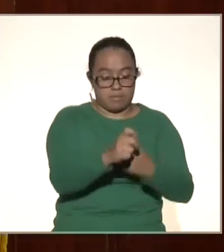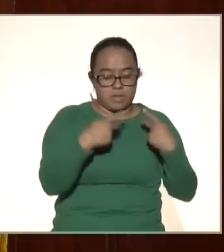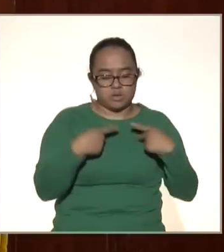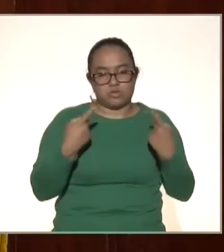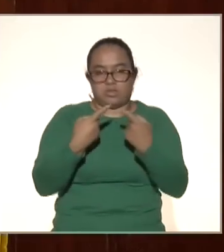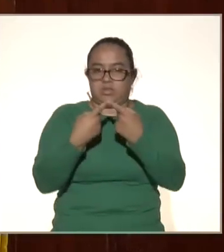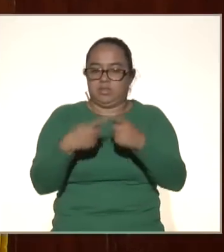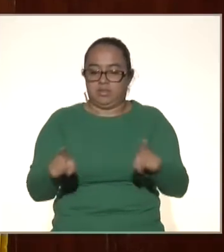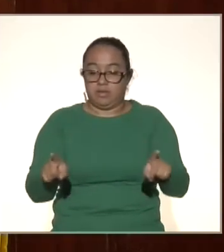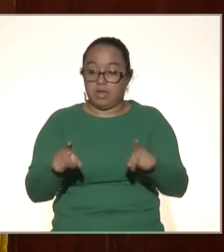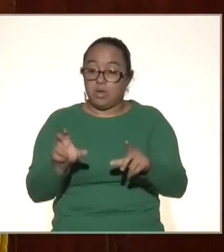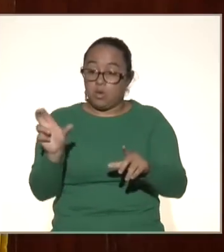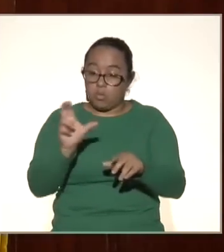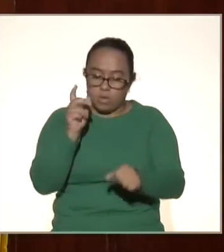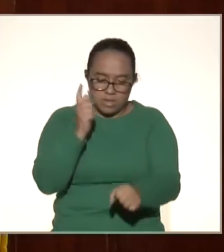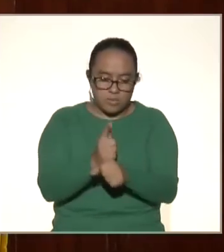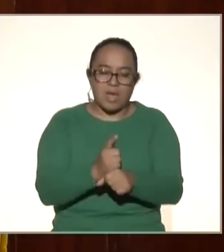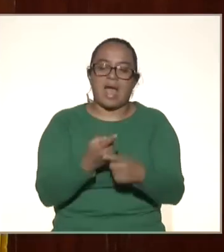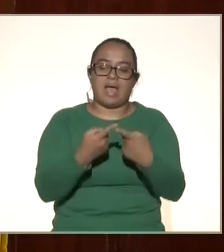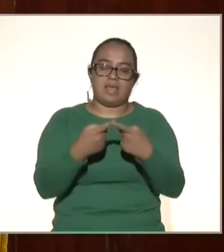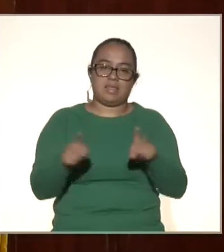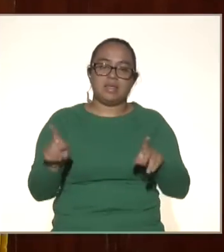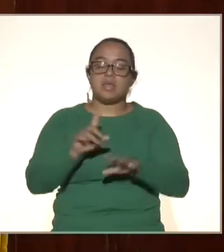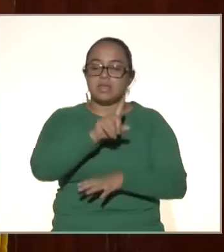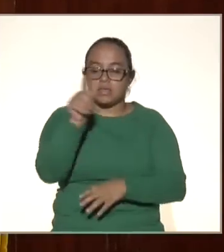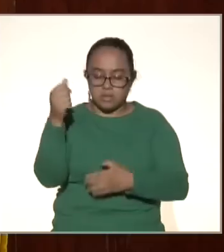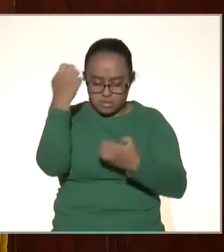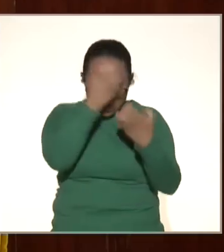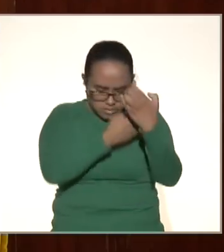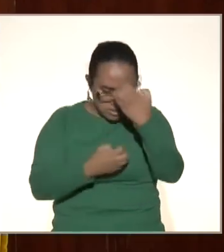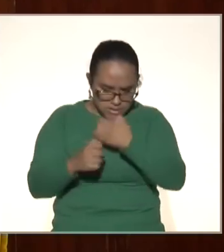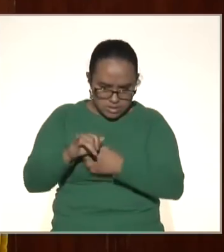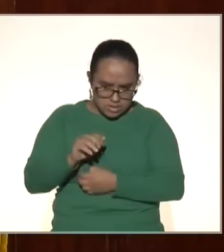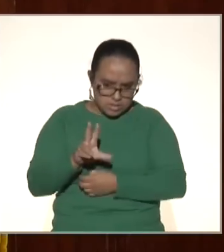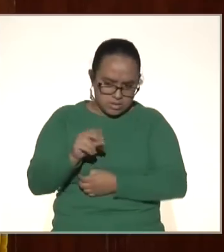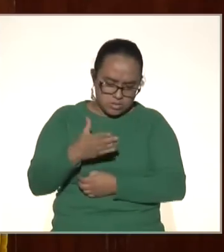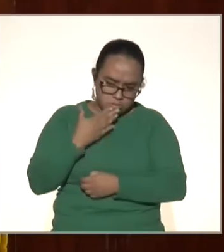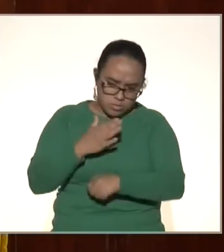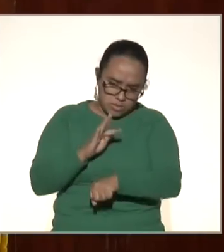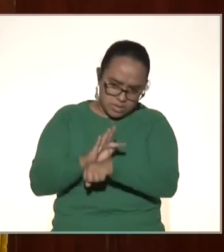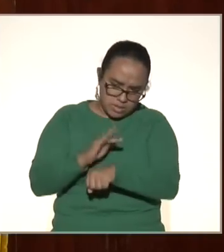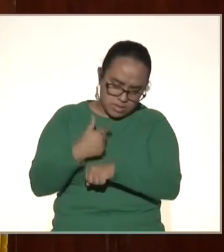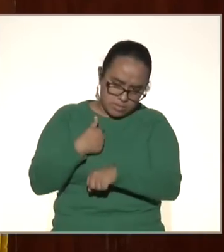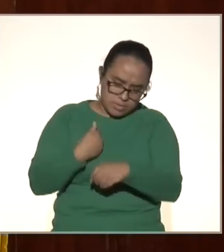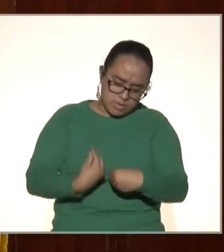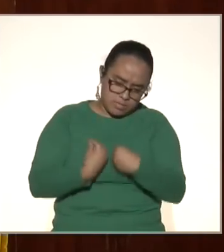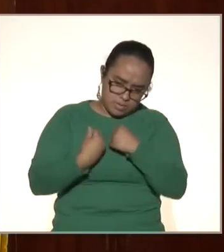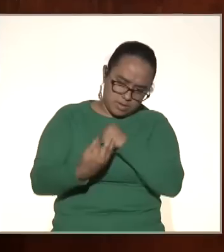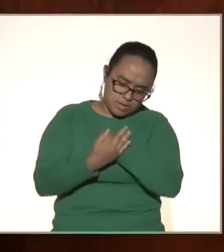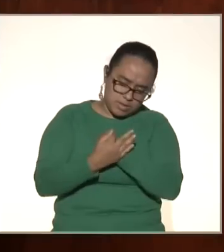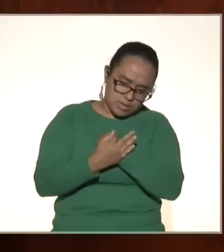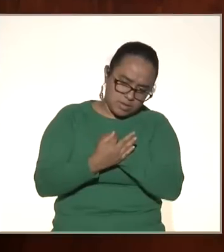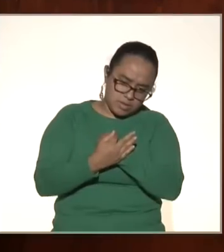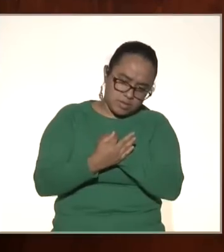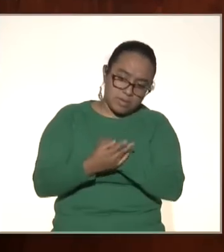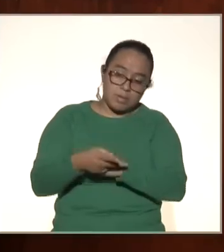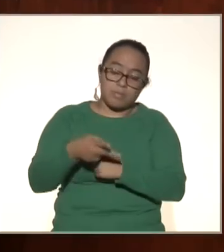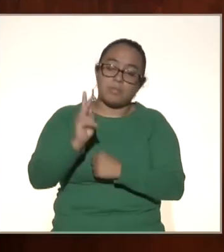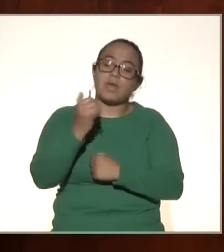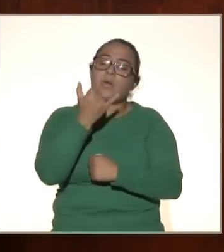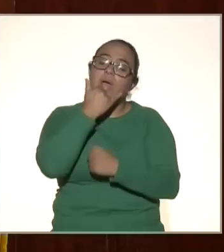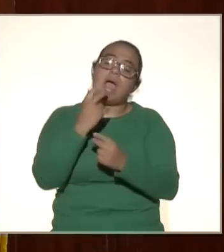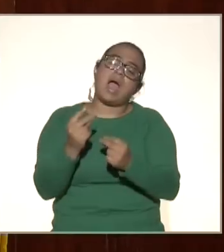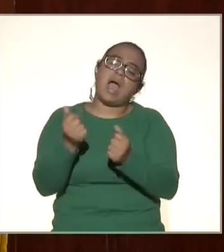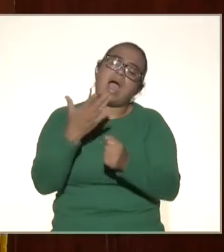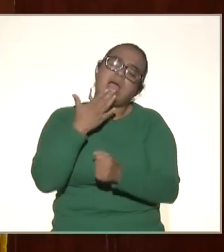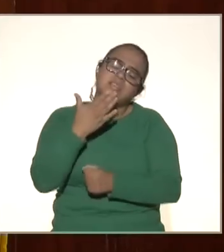que hemos definido eso, ¿no? Entonces ya evalúas qué tanto es benéfico o no a tu vida. Pero el perdón deviene, no es algo que se da como en automático